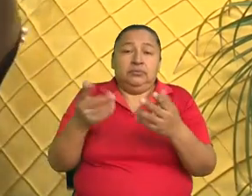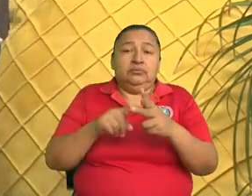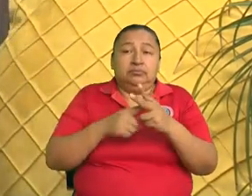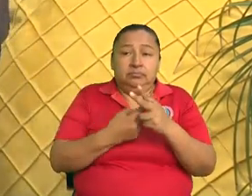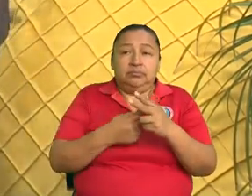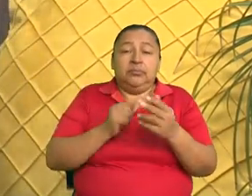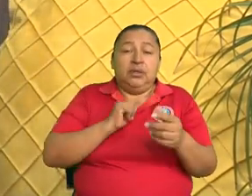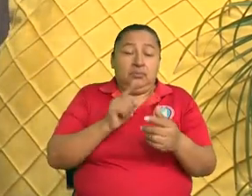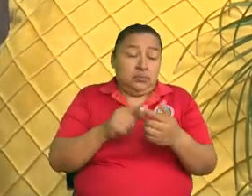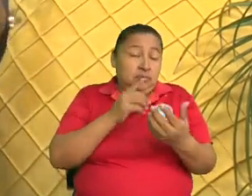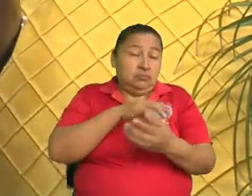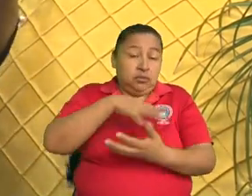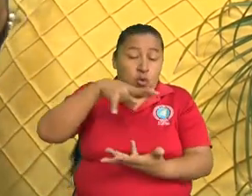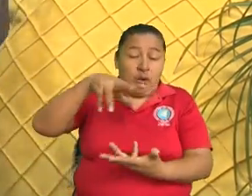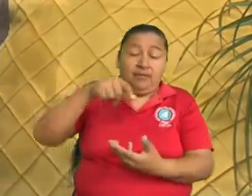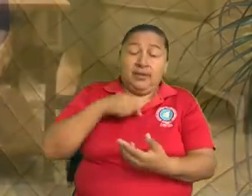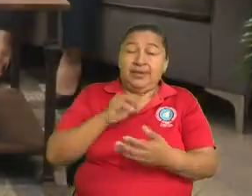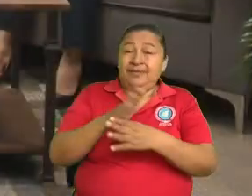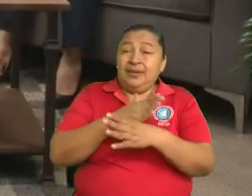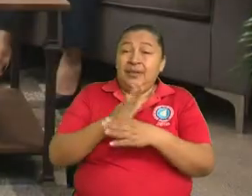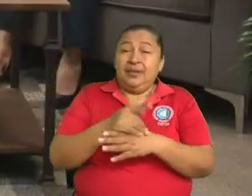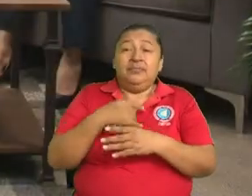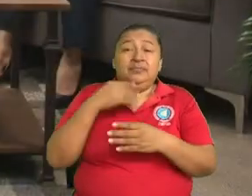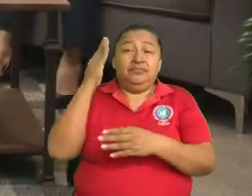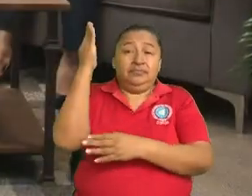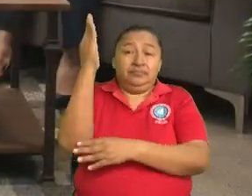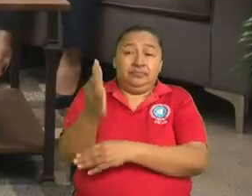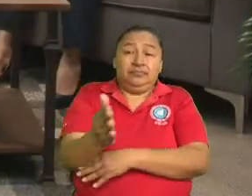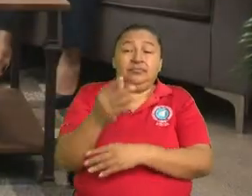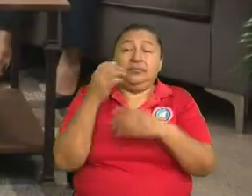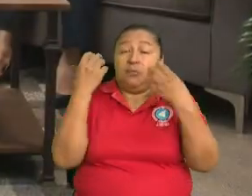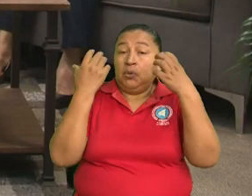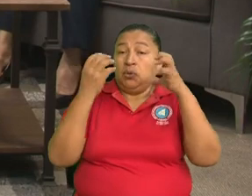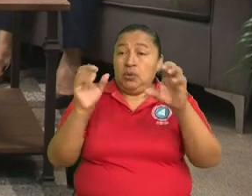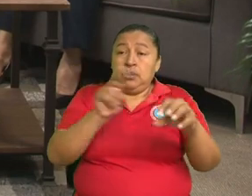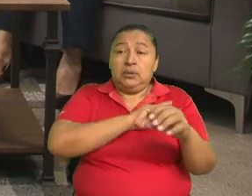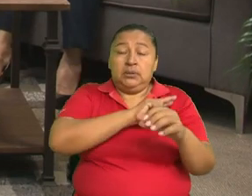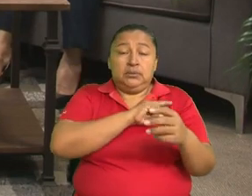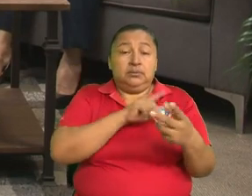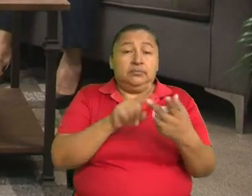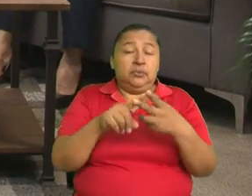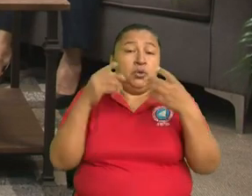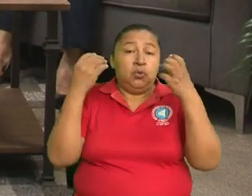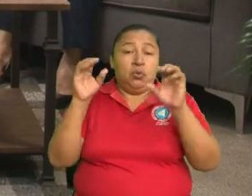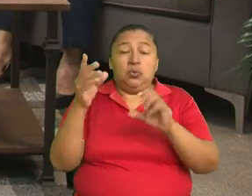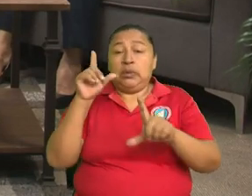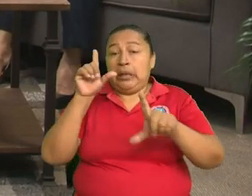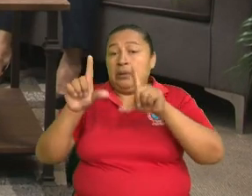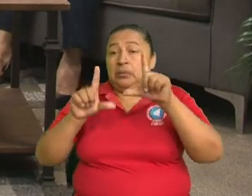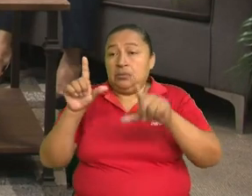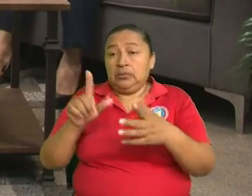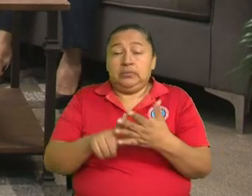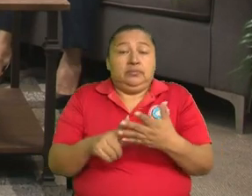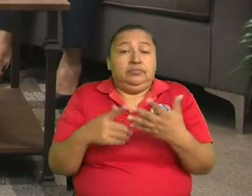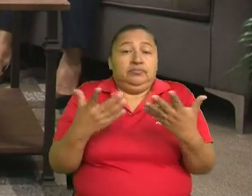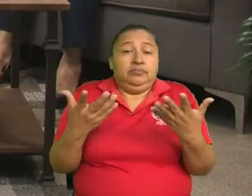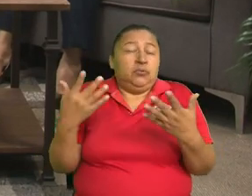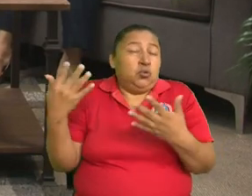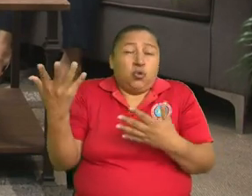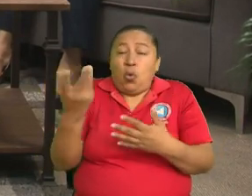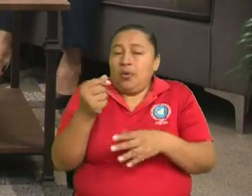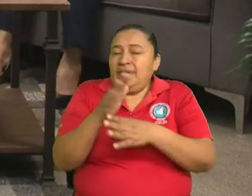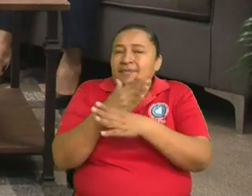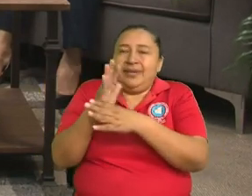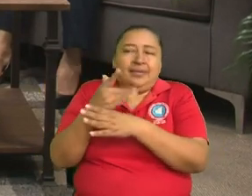principio. Es que tenés la realidad geográfica que te marca también una realidad cultural. una cultura lingüística, una cultura, o sea, todo